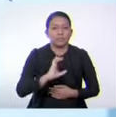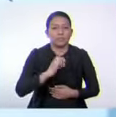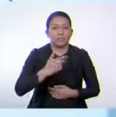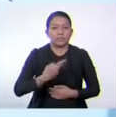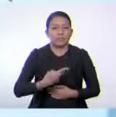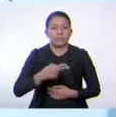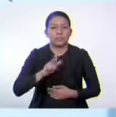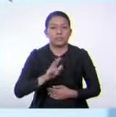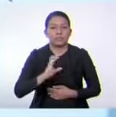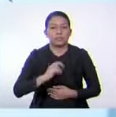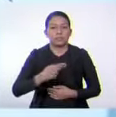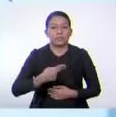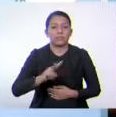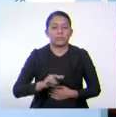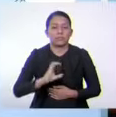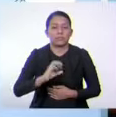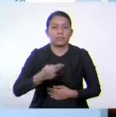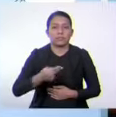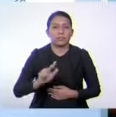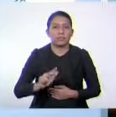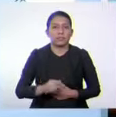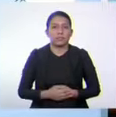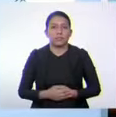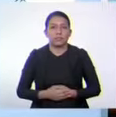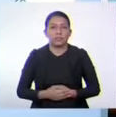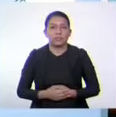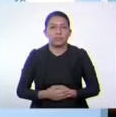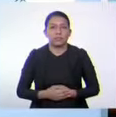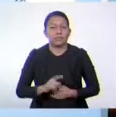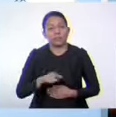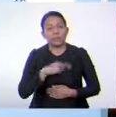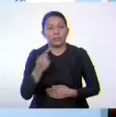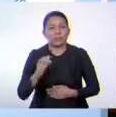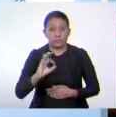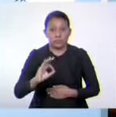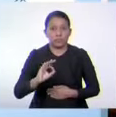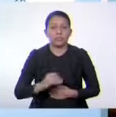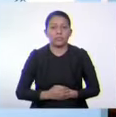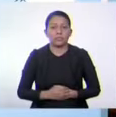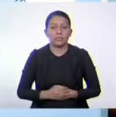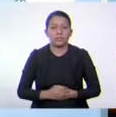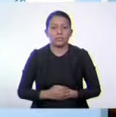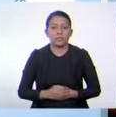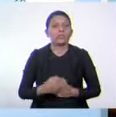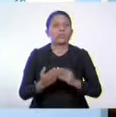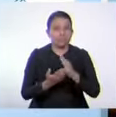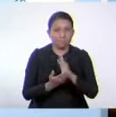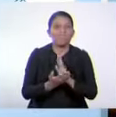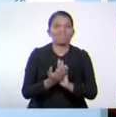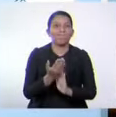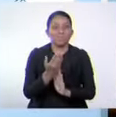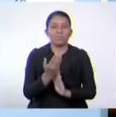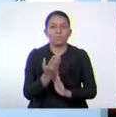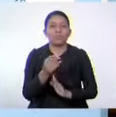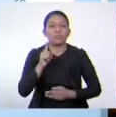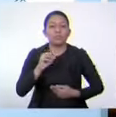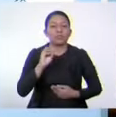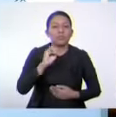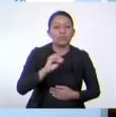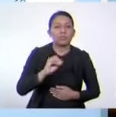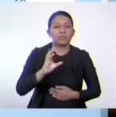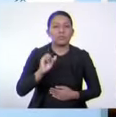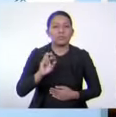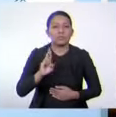CH3. Y la fórmula desarrollada, donde colocas los carbonos y